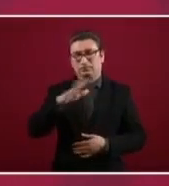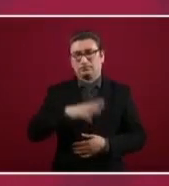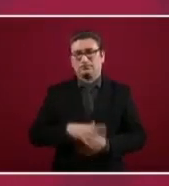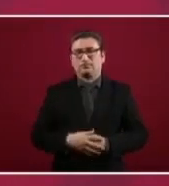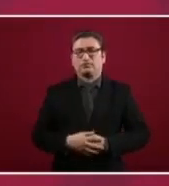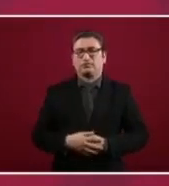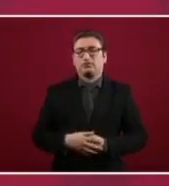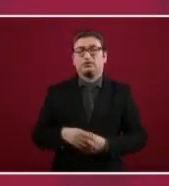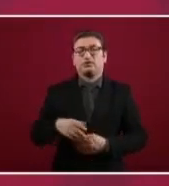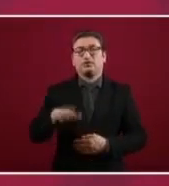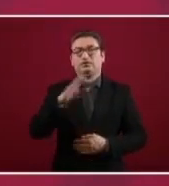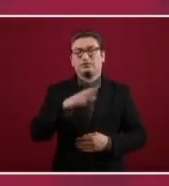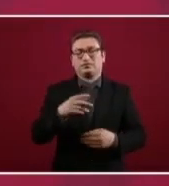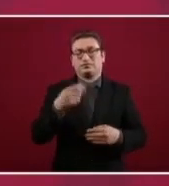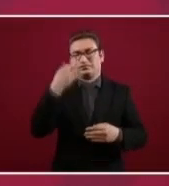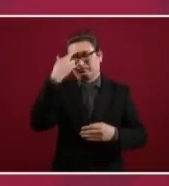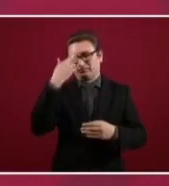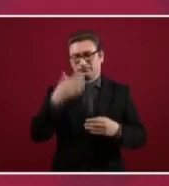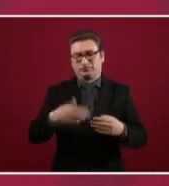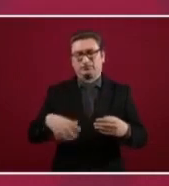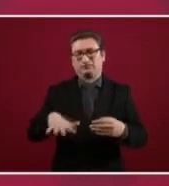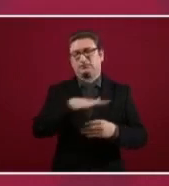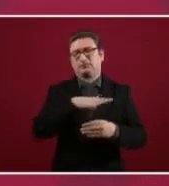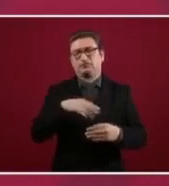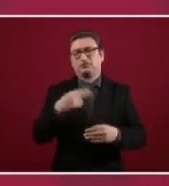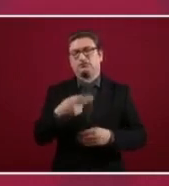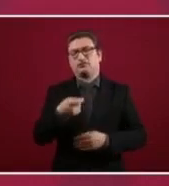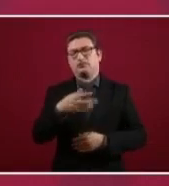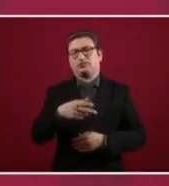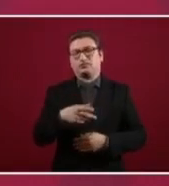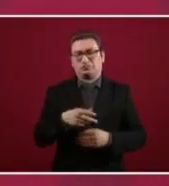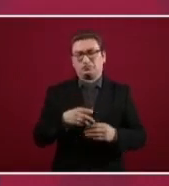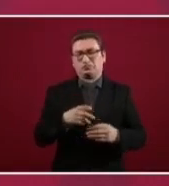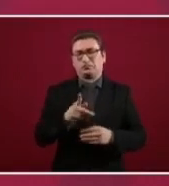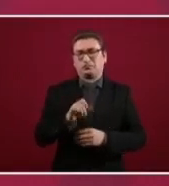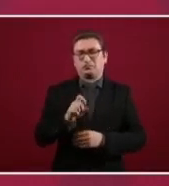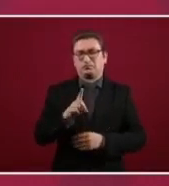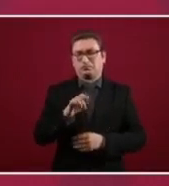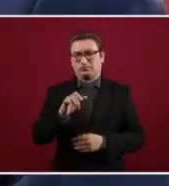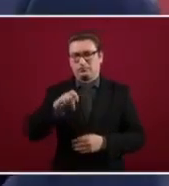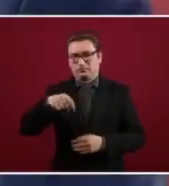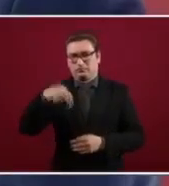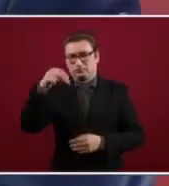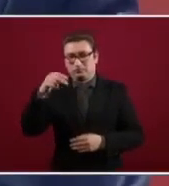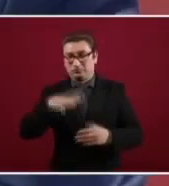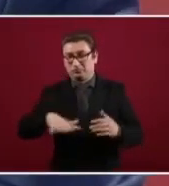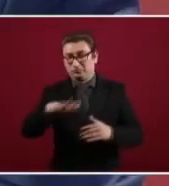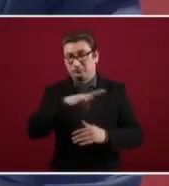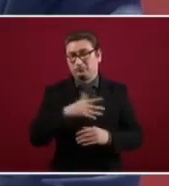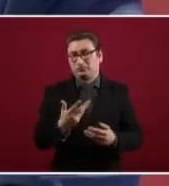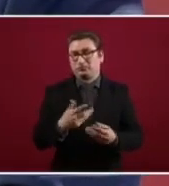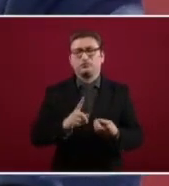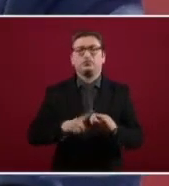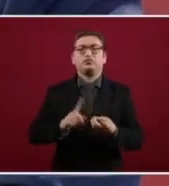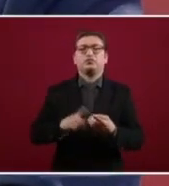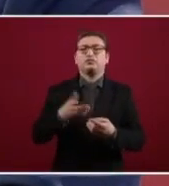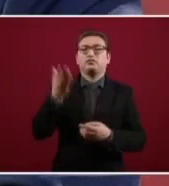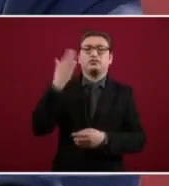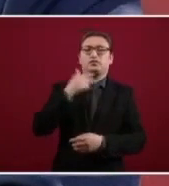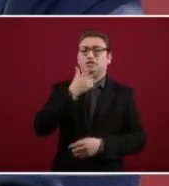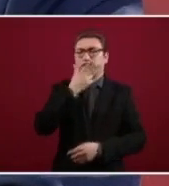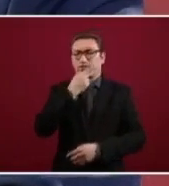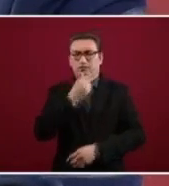paso del norte a dónde fue madera